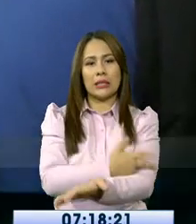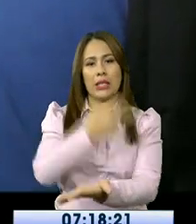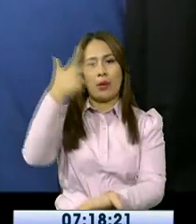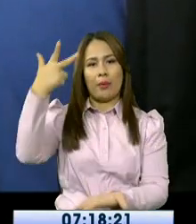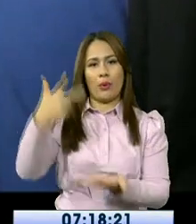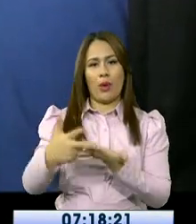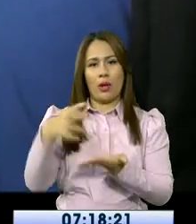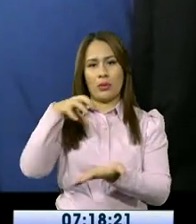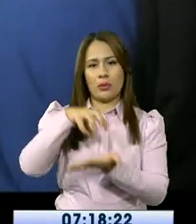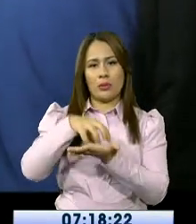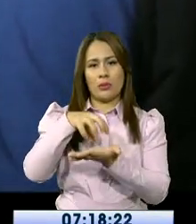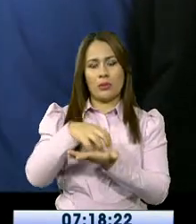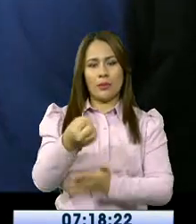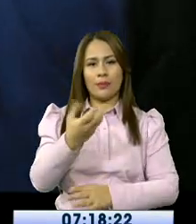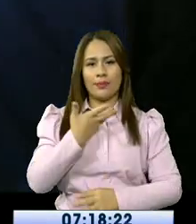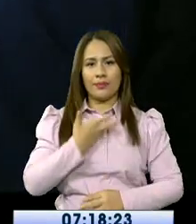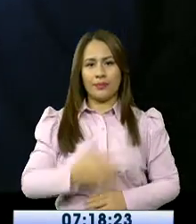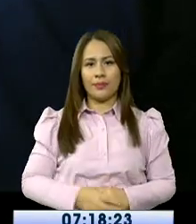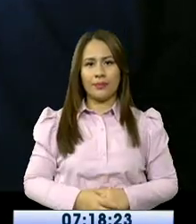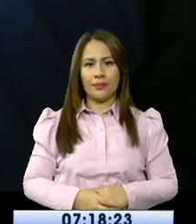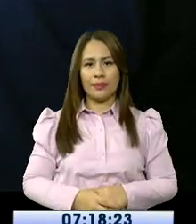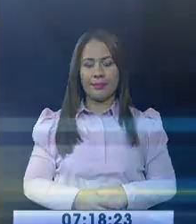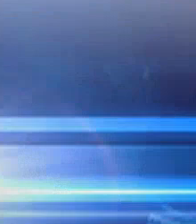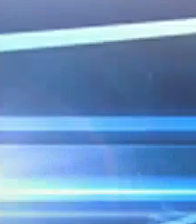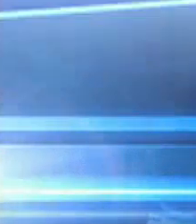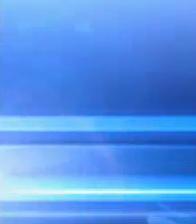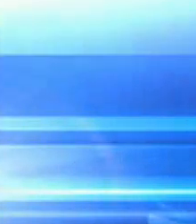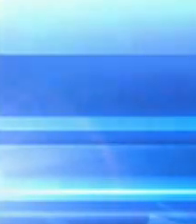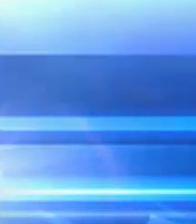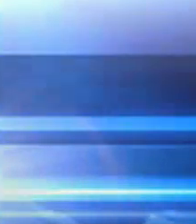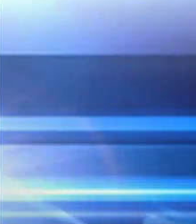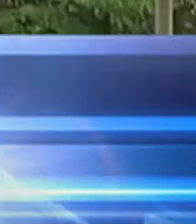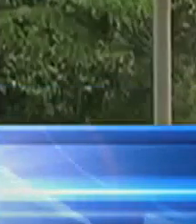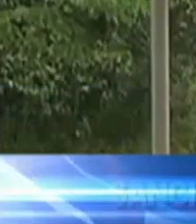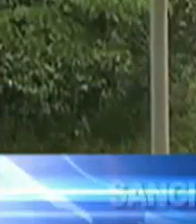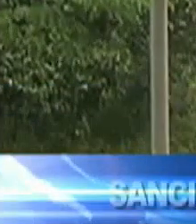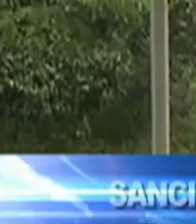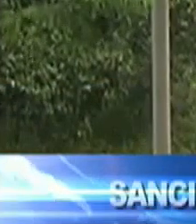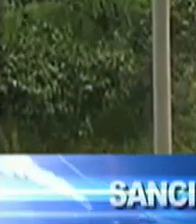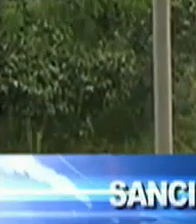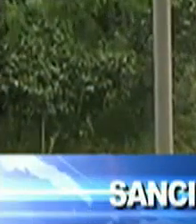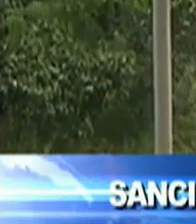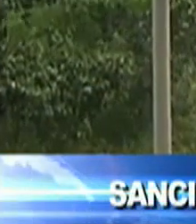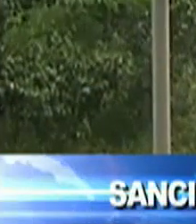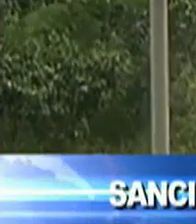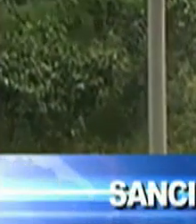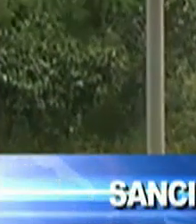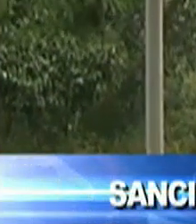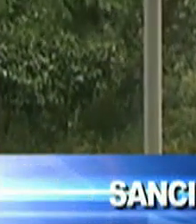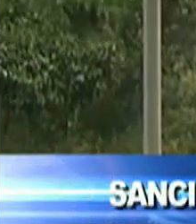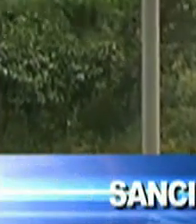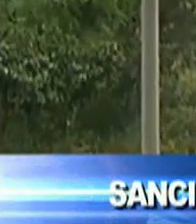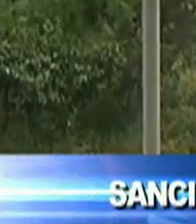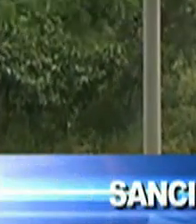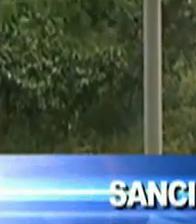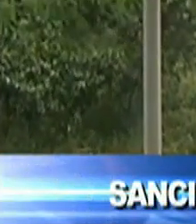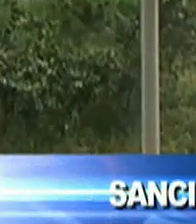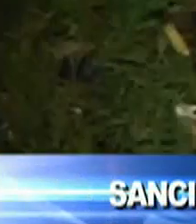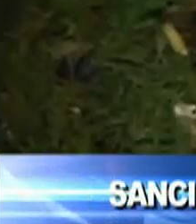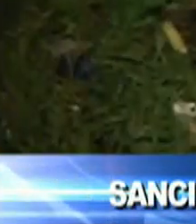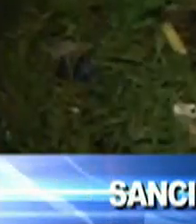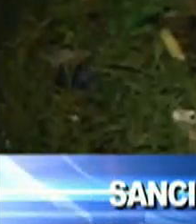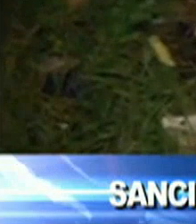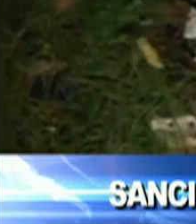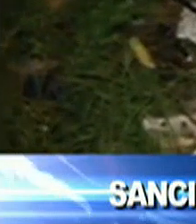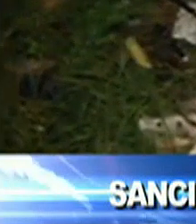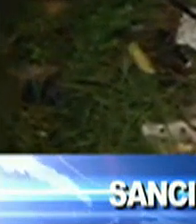informó Darwin Altamirano. Más de 8.000 conductores han sido